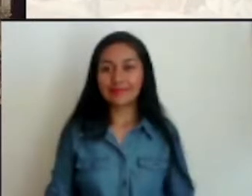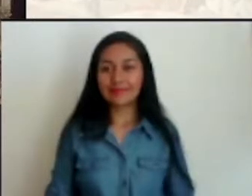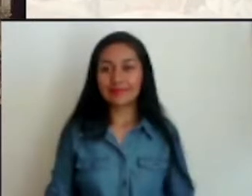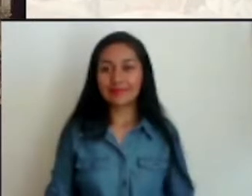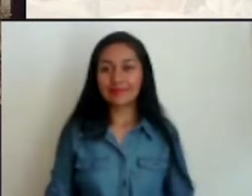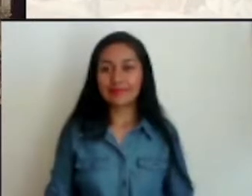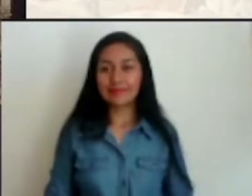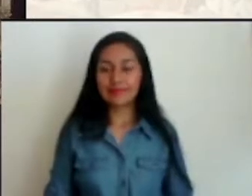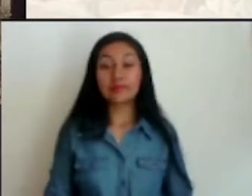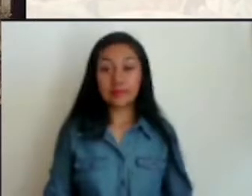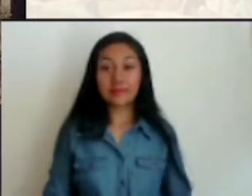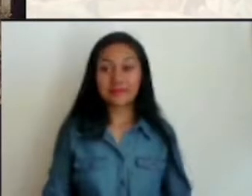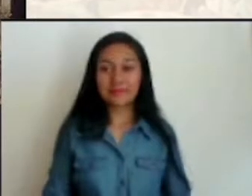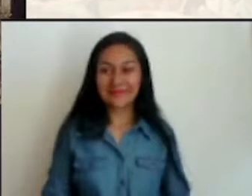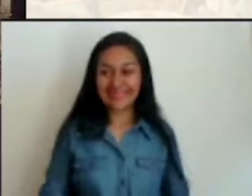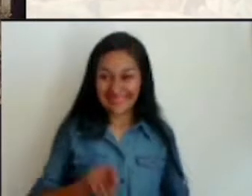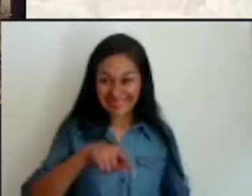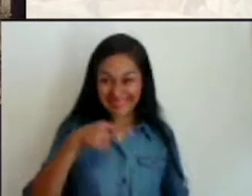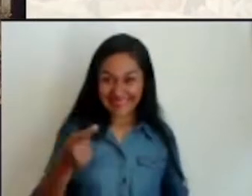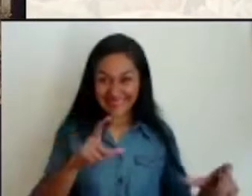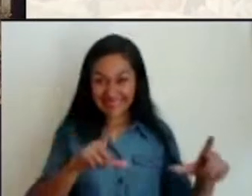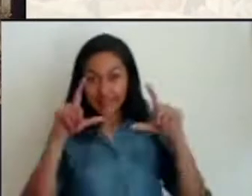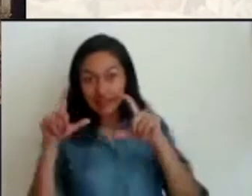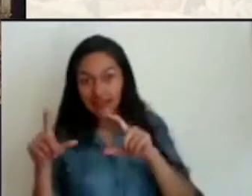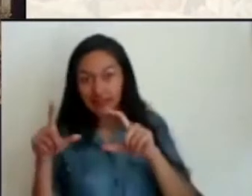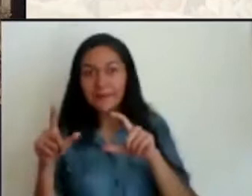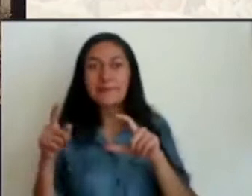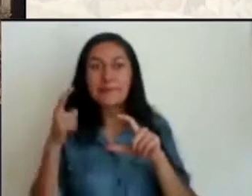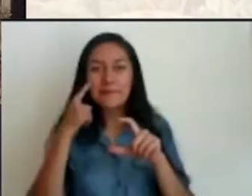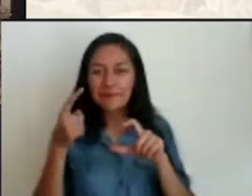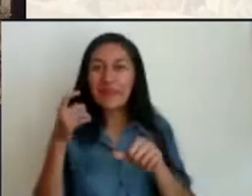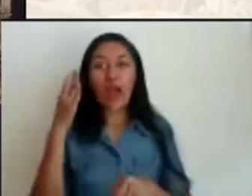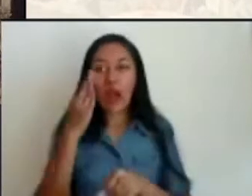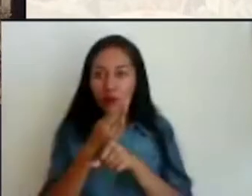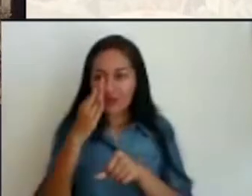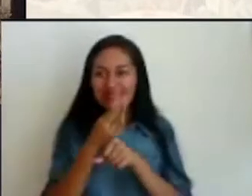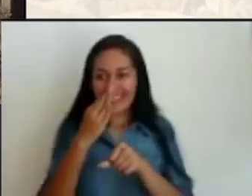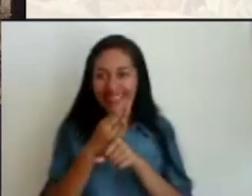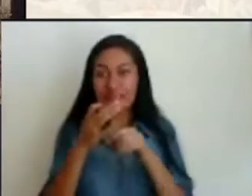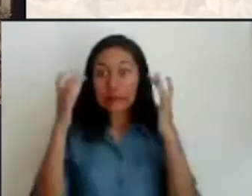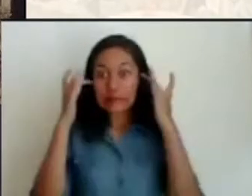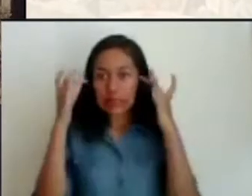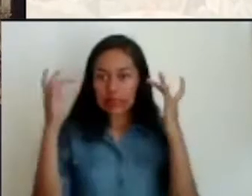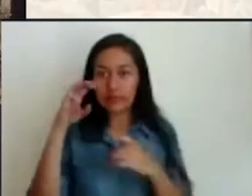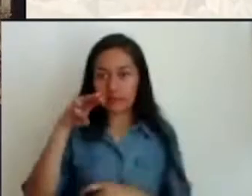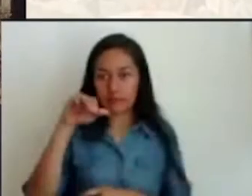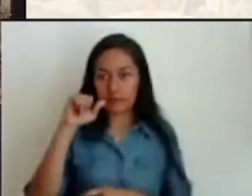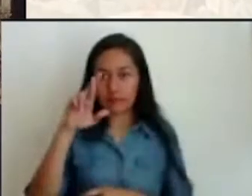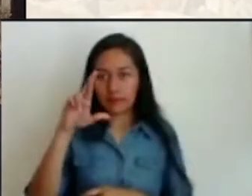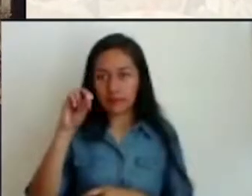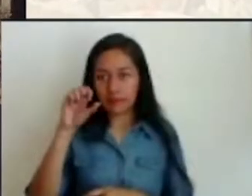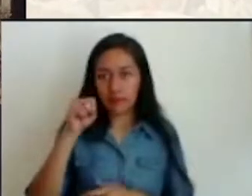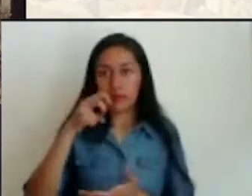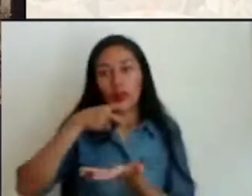Del lado derecho se observa la imagen ya típica de San Marcos y el duce arrodillado frente a él, y